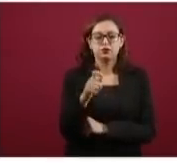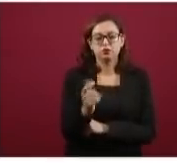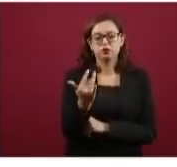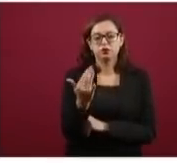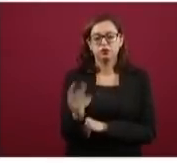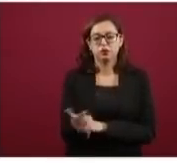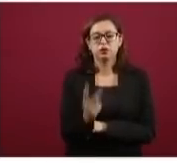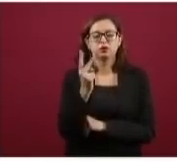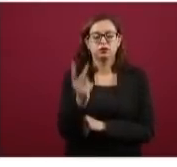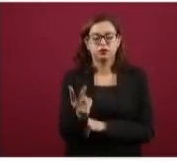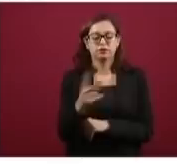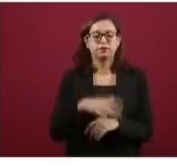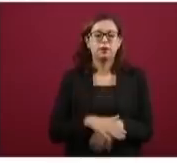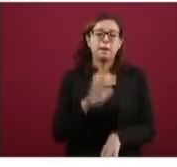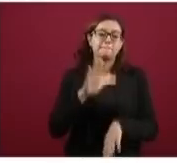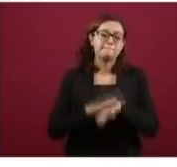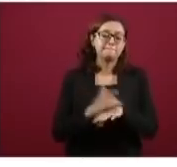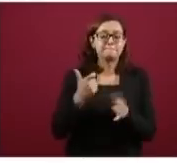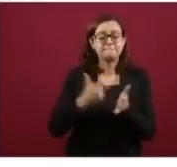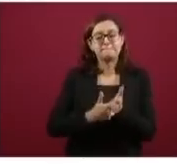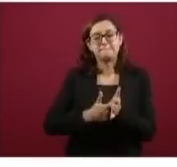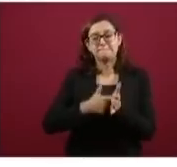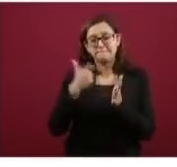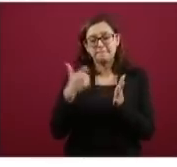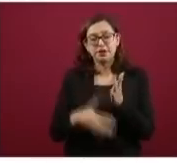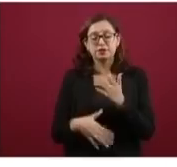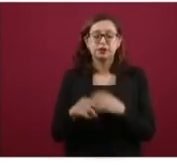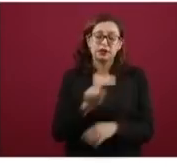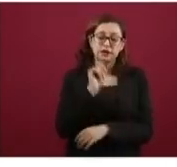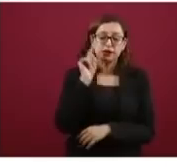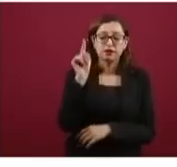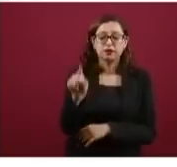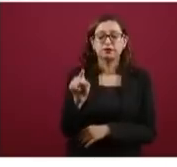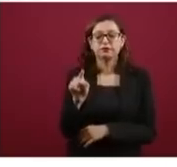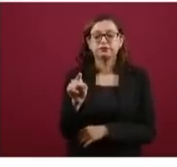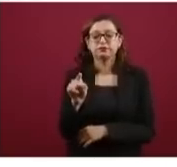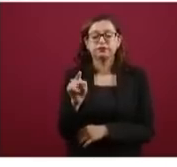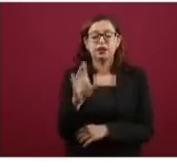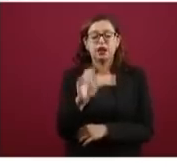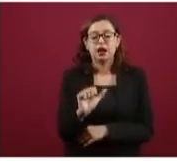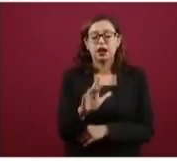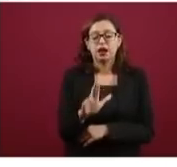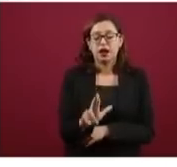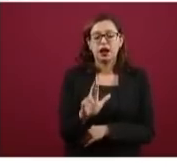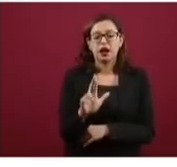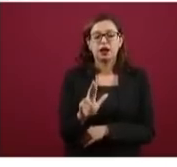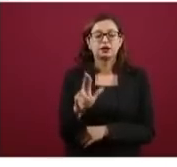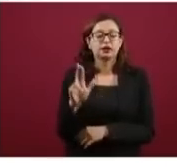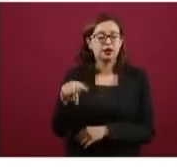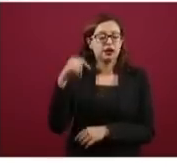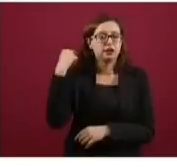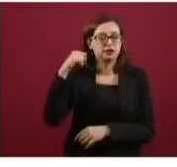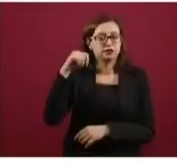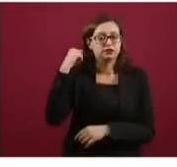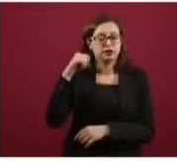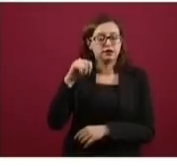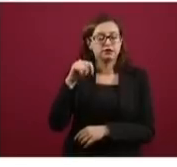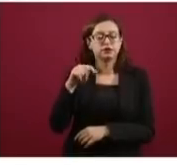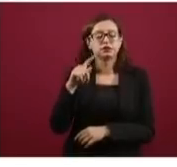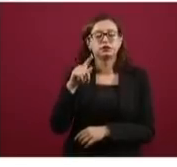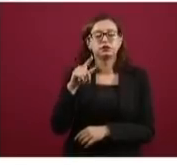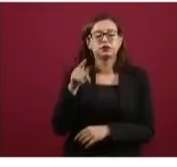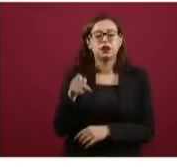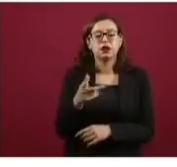mientras que el menor margen y el menor precio lo encontramos en cardio autoservicios centro tabasco un precio al público